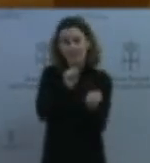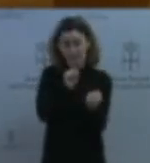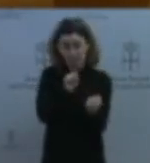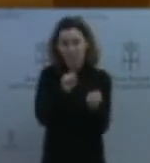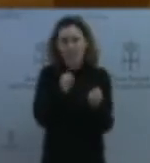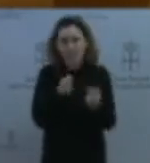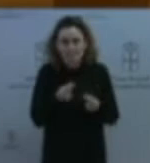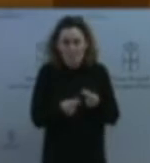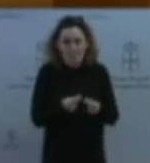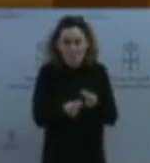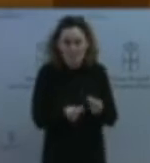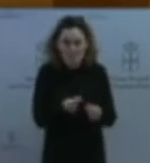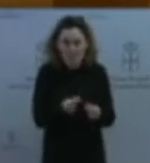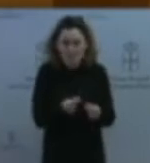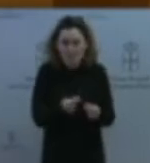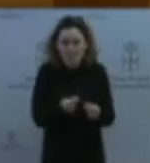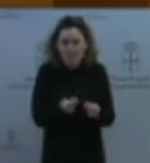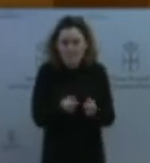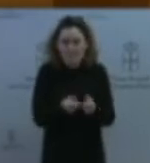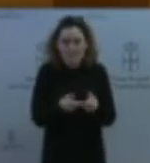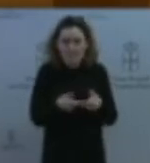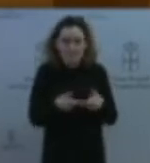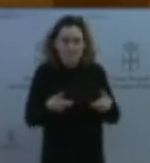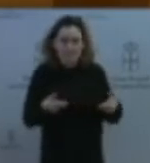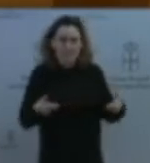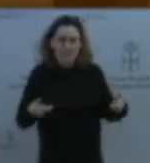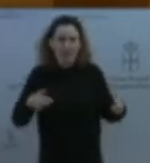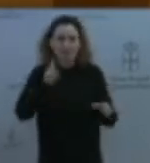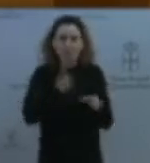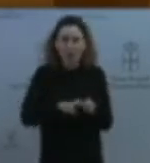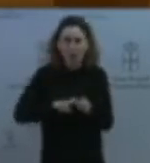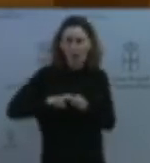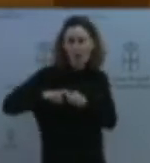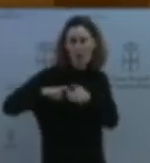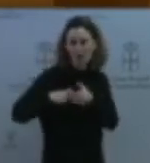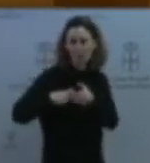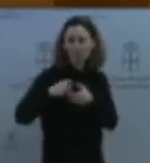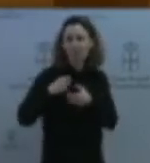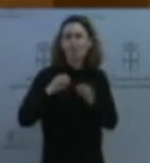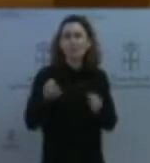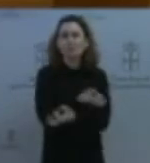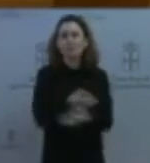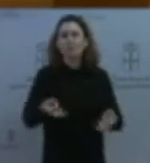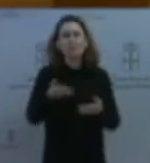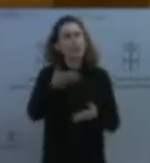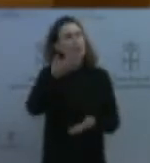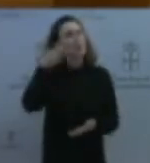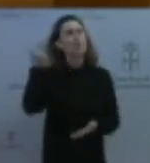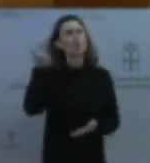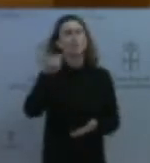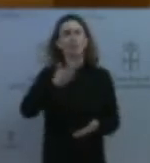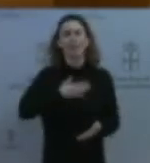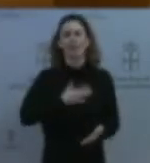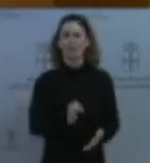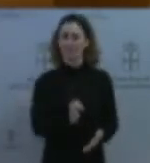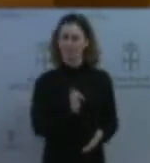sentido sumen los sus apoyos para hacer posible que la oficialidad y el orgullo de pertenencia, sea una constante en la nuestra tierra.